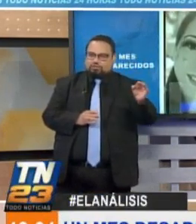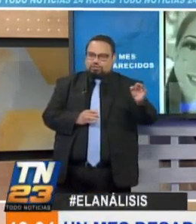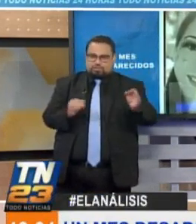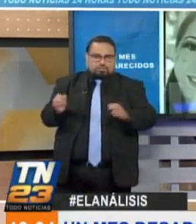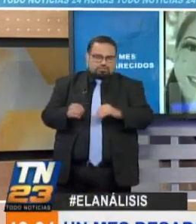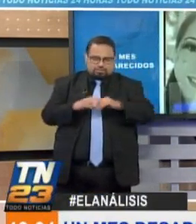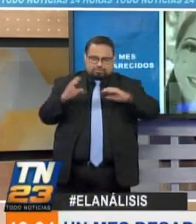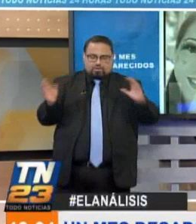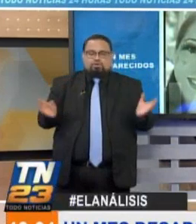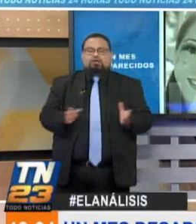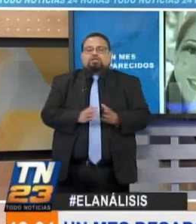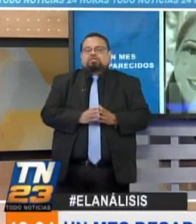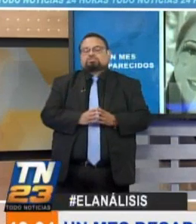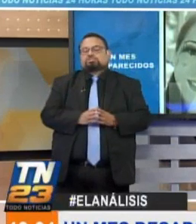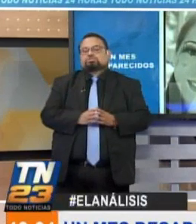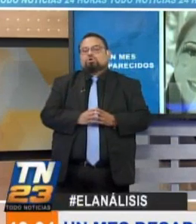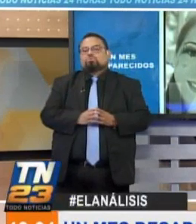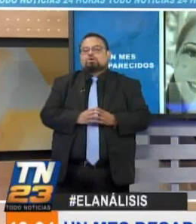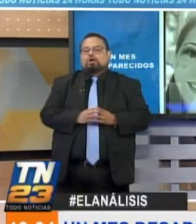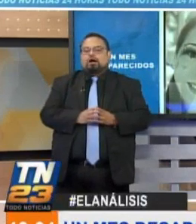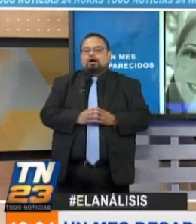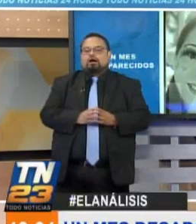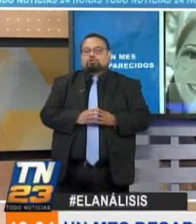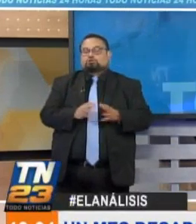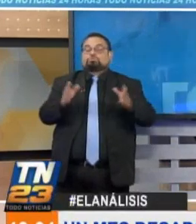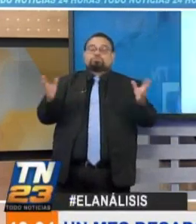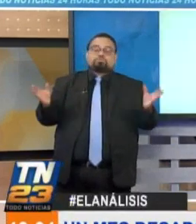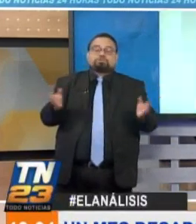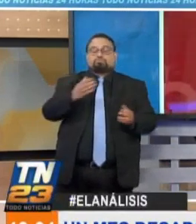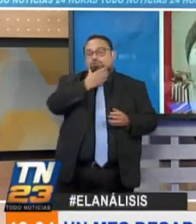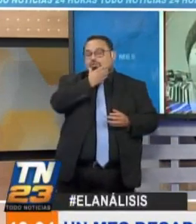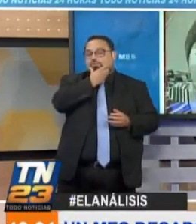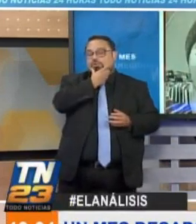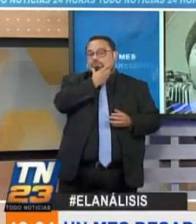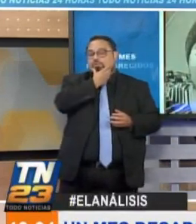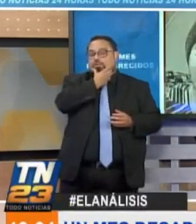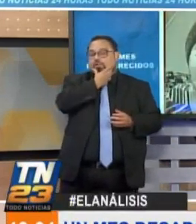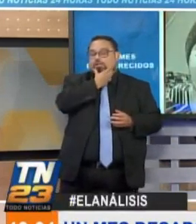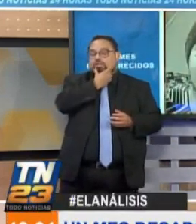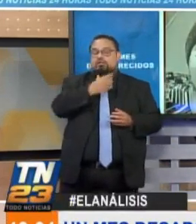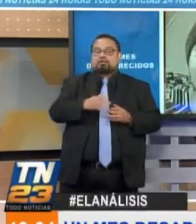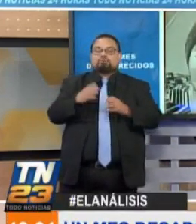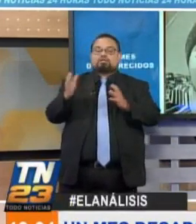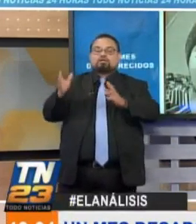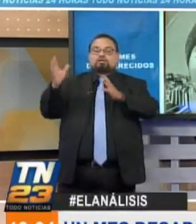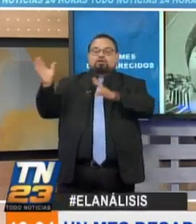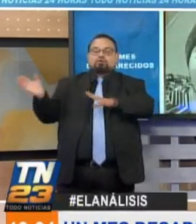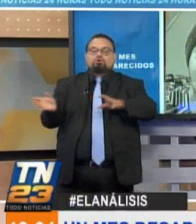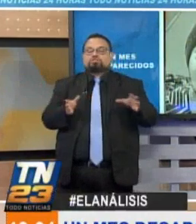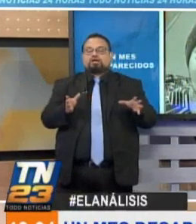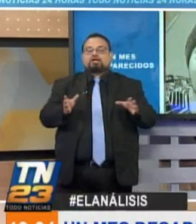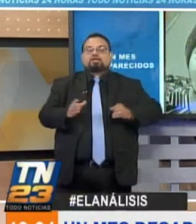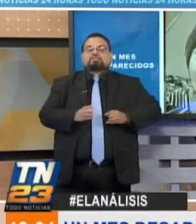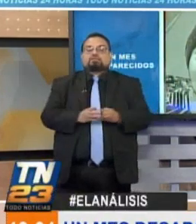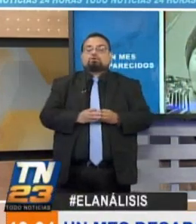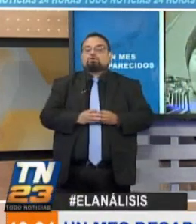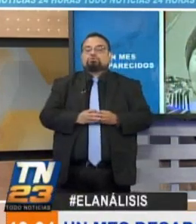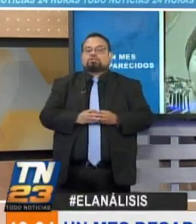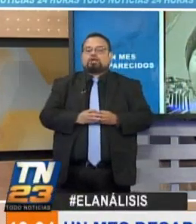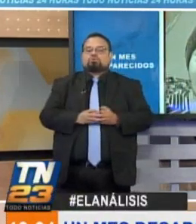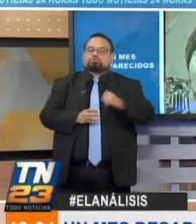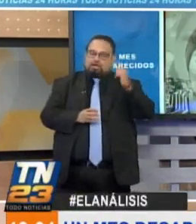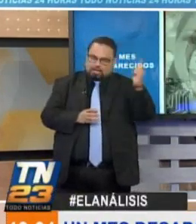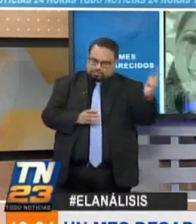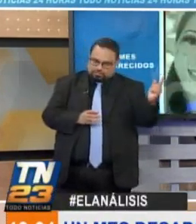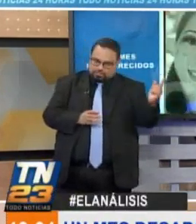alta seguridad. Terminaron ahí ese show, supuestamente por el tema de lo del Día de la Madre, y luego ya estaban